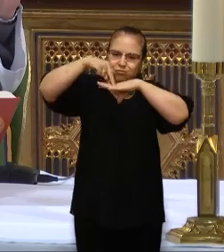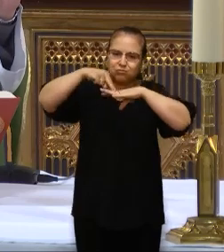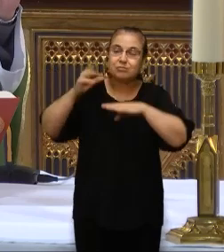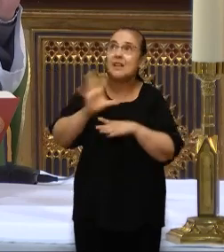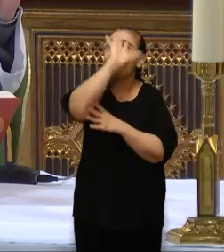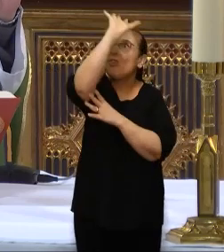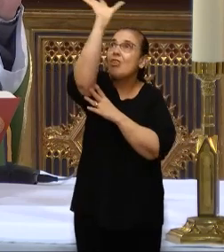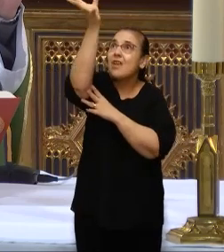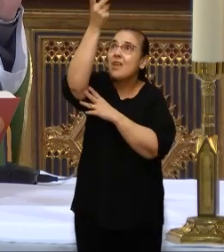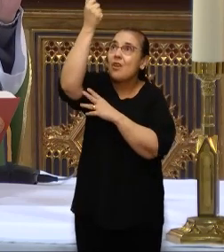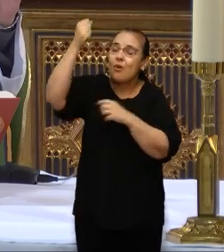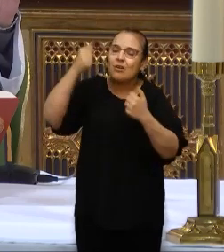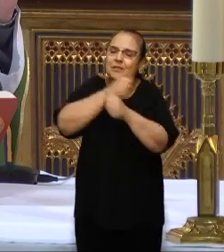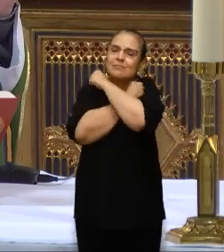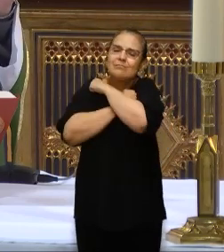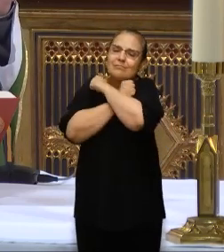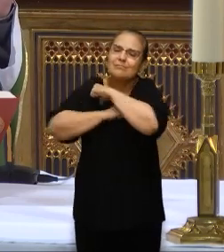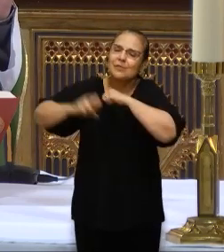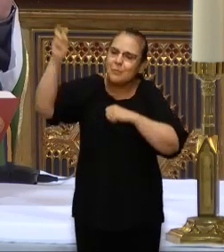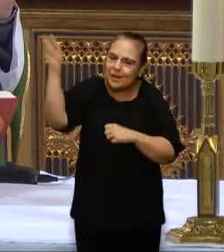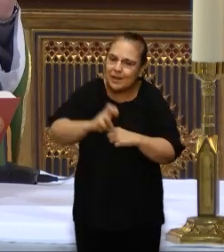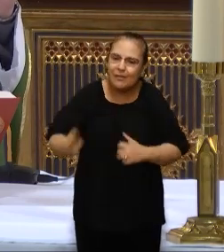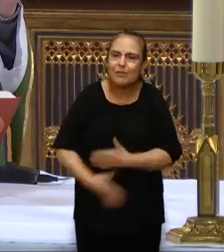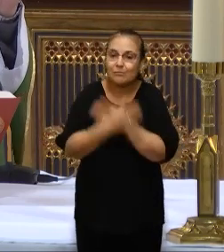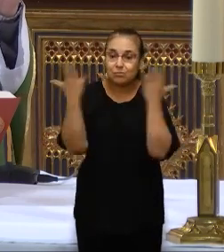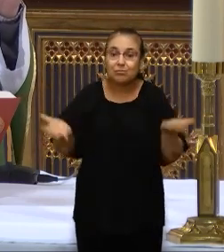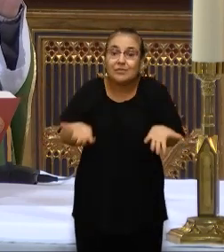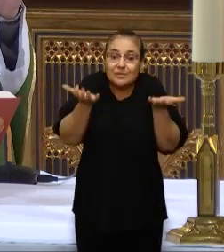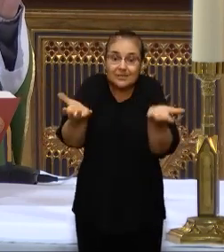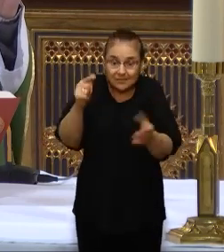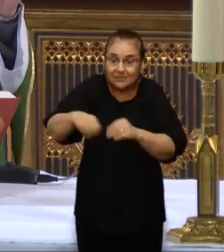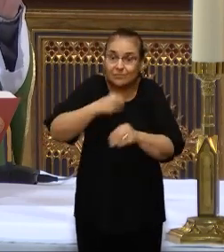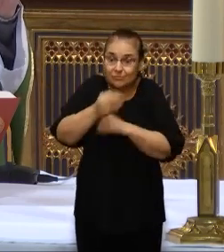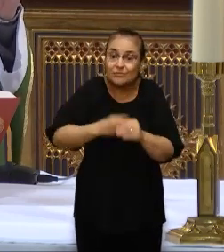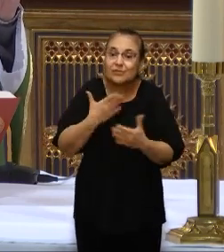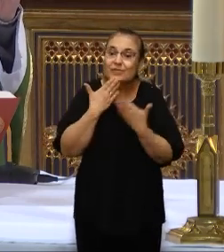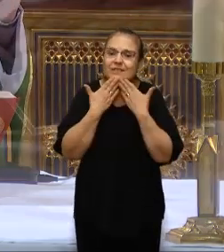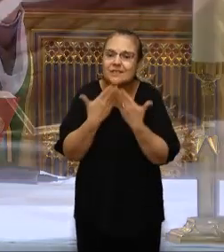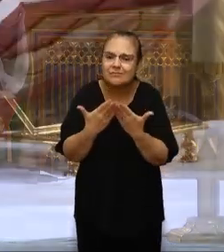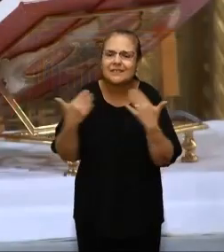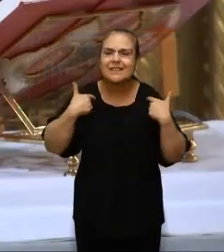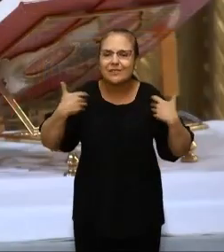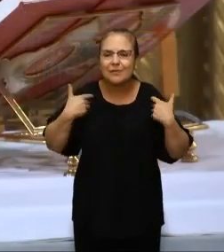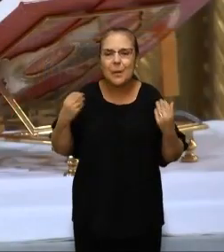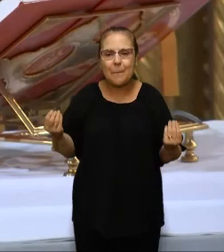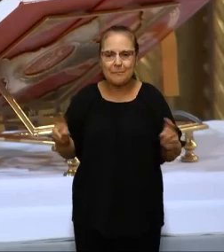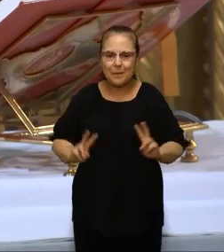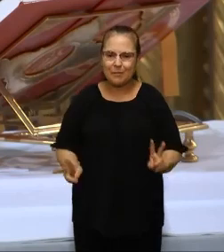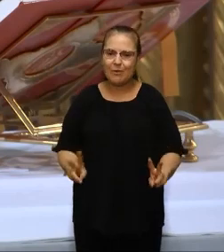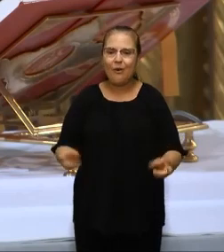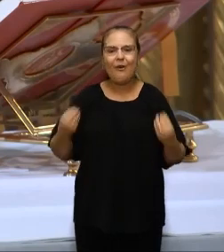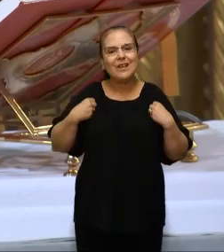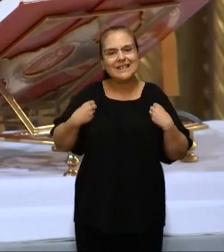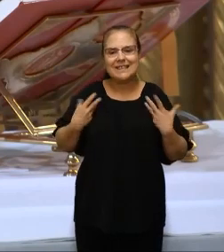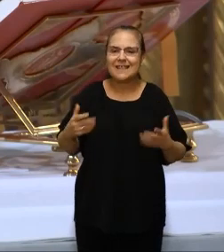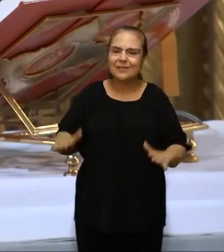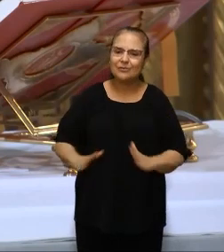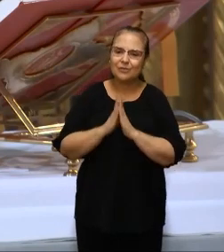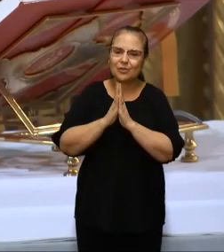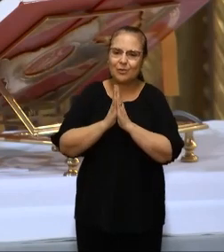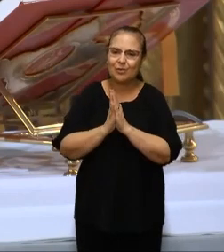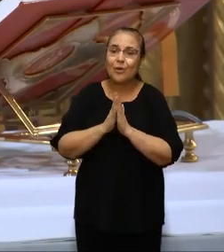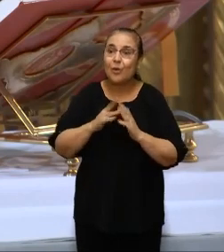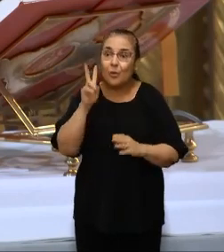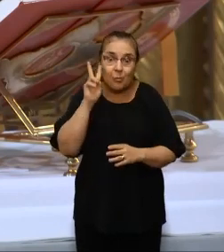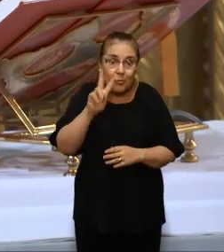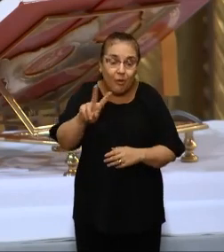mientras esperamos su venida gloriosa, te ofrecemos en esta acción de gracias el sacrificio vivo y santo. Dirige tu